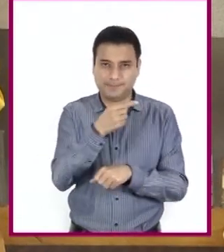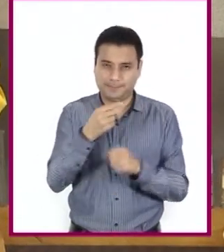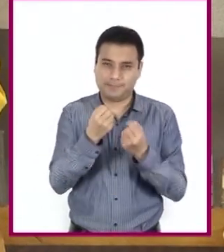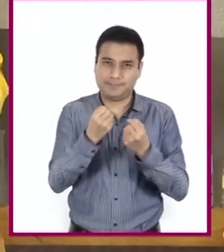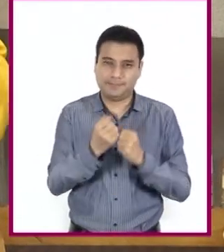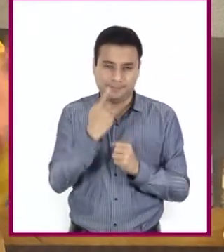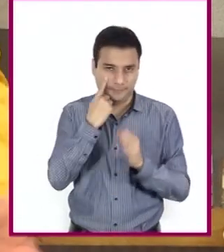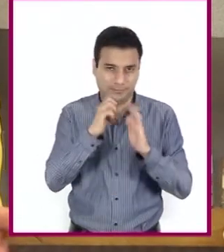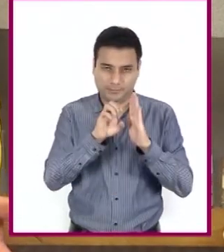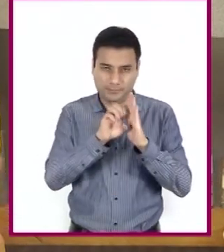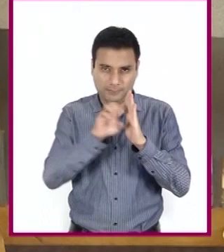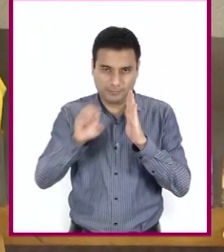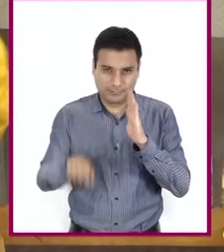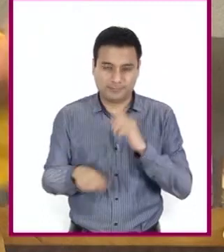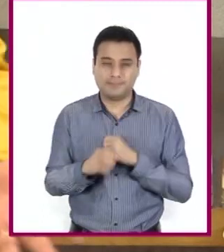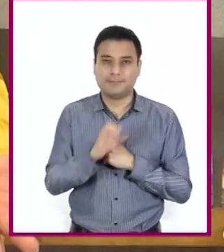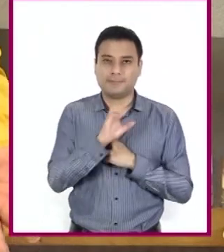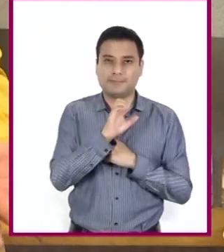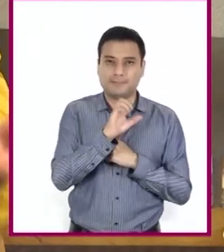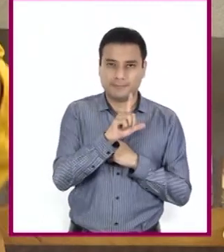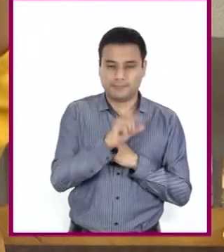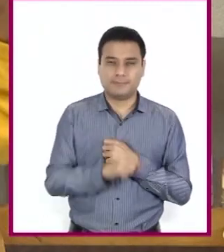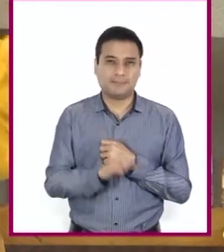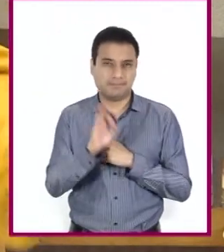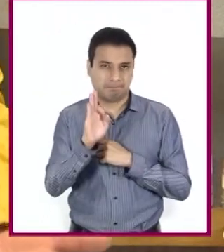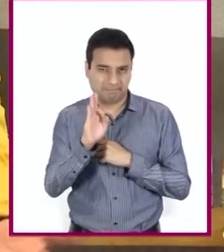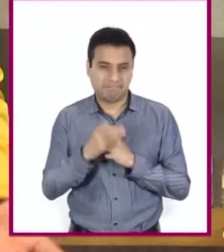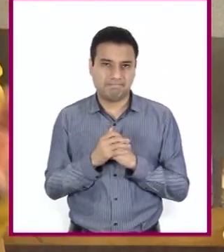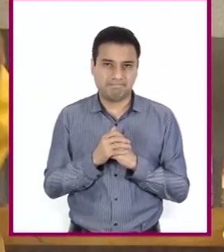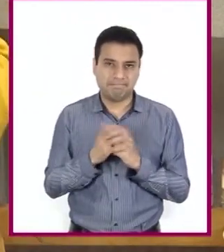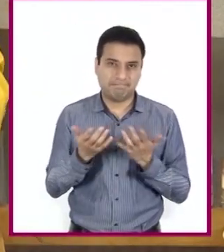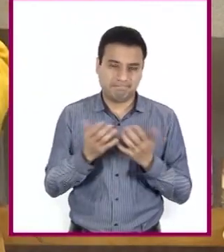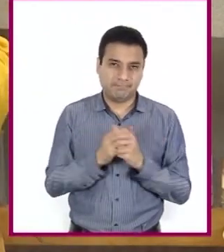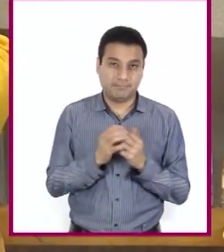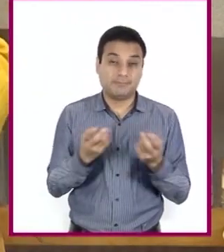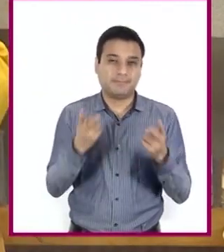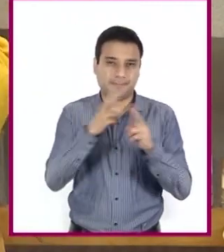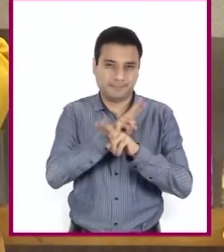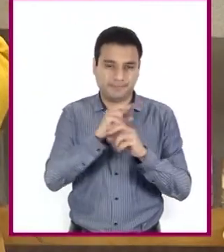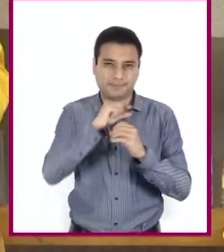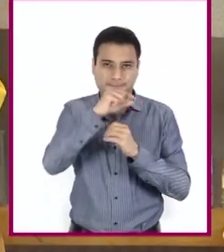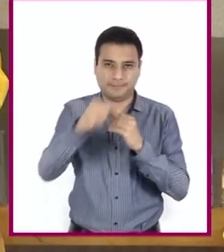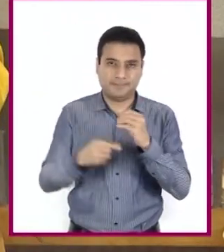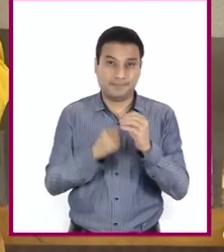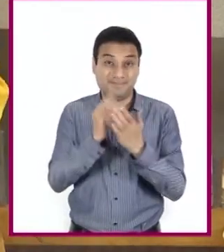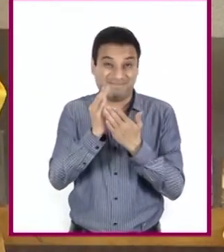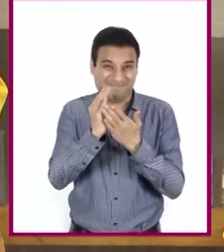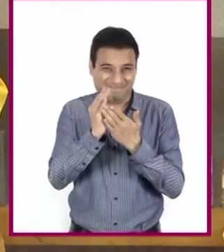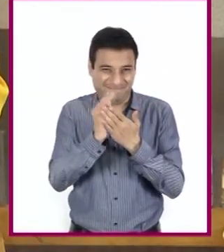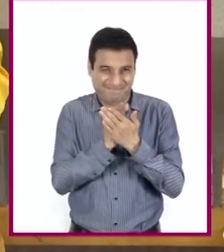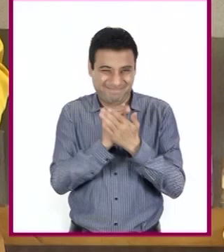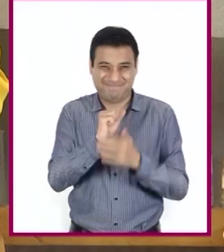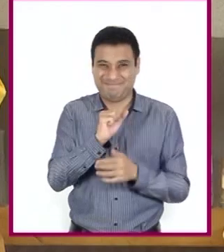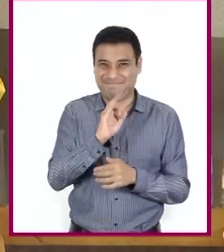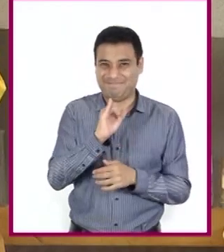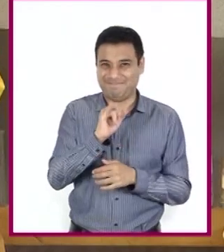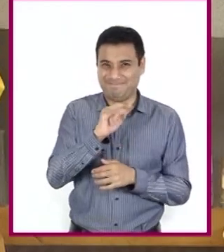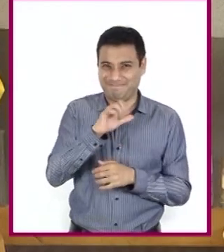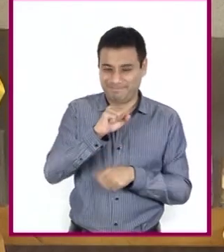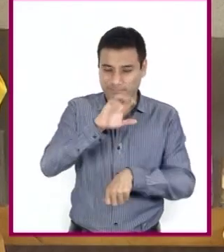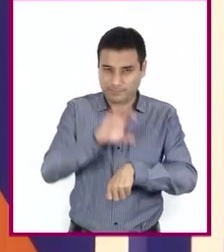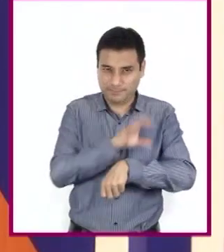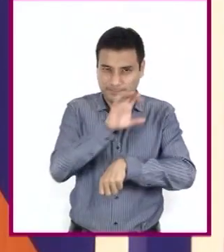por ejemplo, el cloro o el flúor. Al contrario, átomos con baja afinidad electrónica y